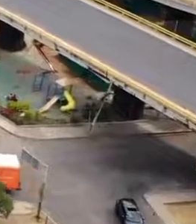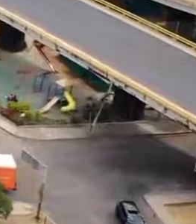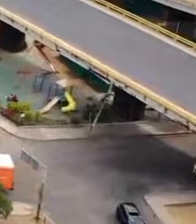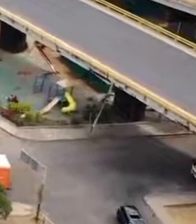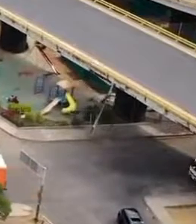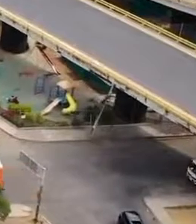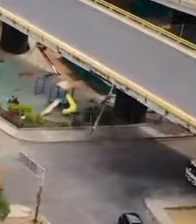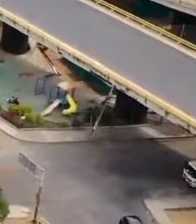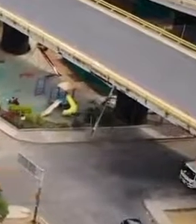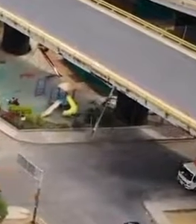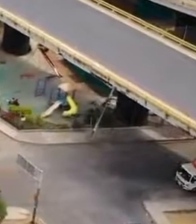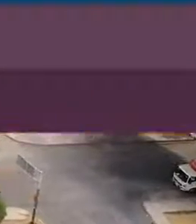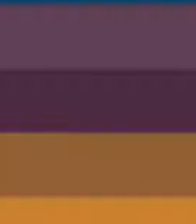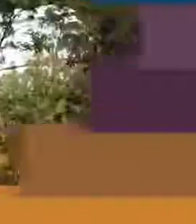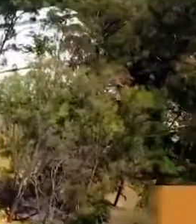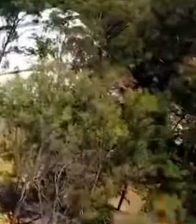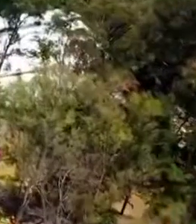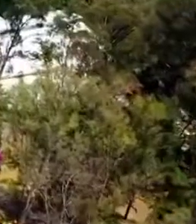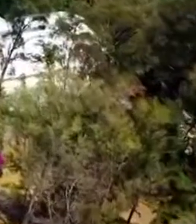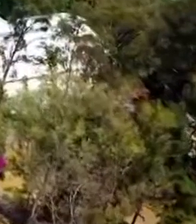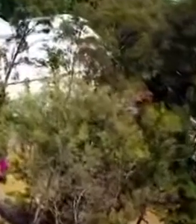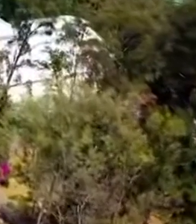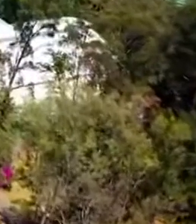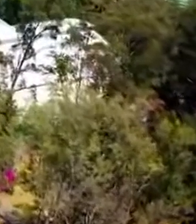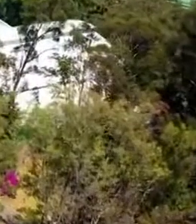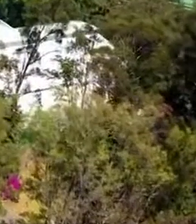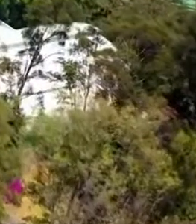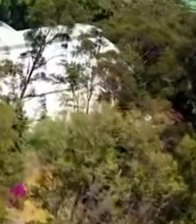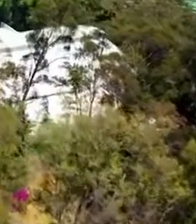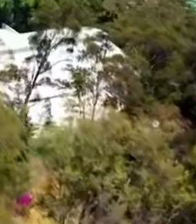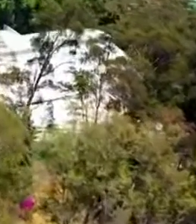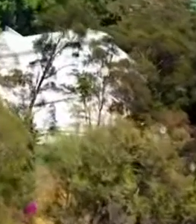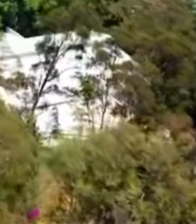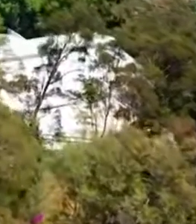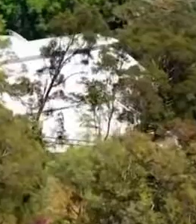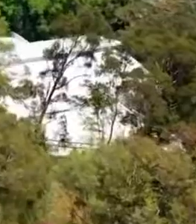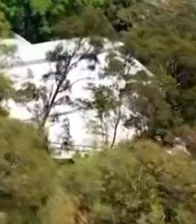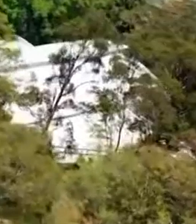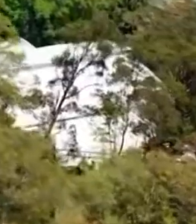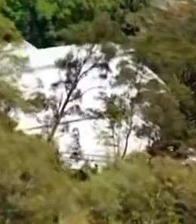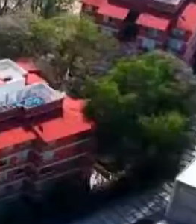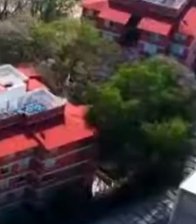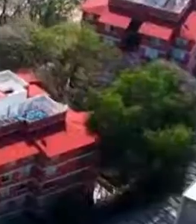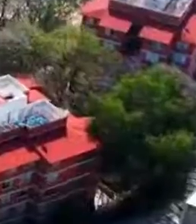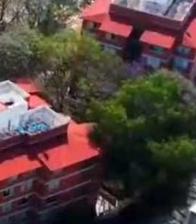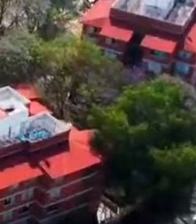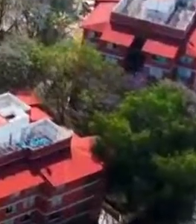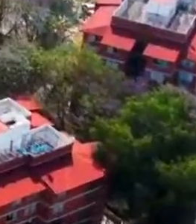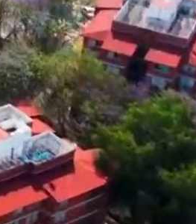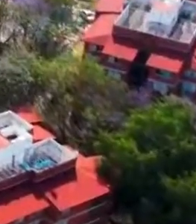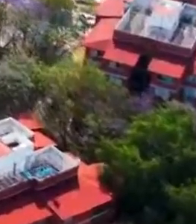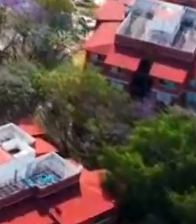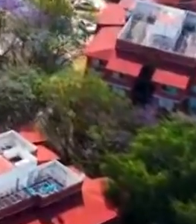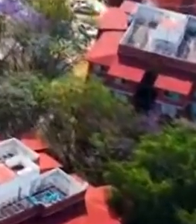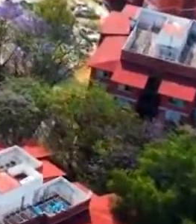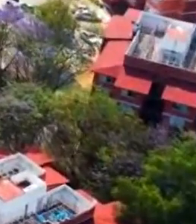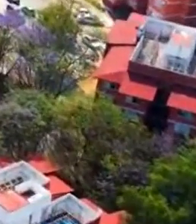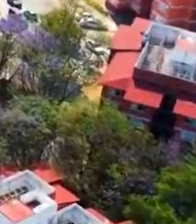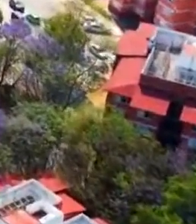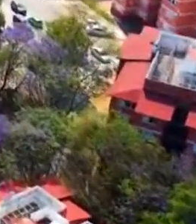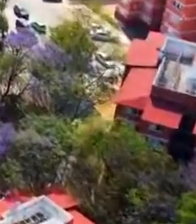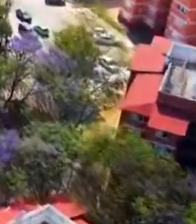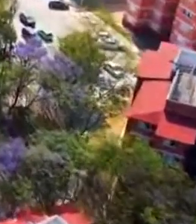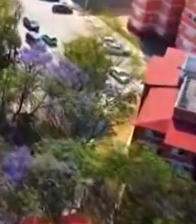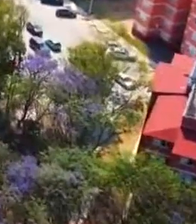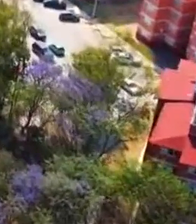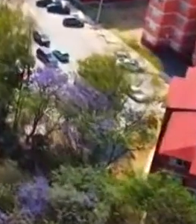apoyo 12 de este frente. Viaducto Atirantado. Continúa la perforación y colado de los apoyos, llevando a